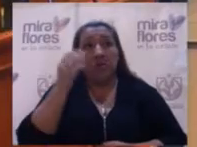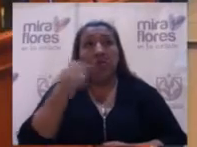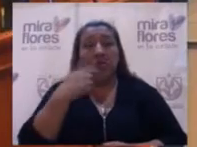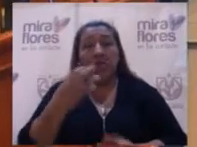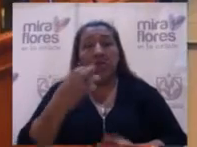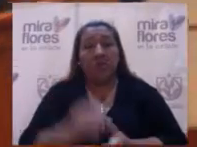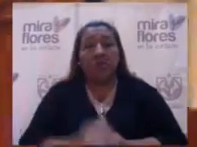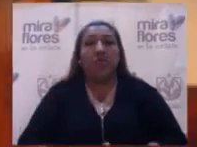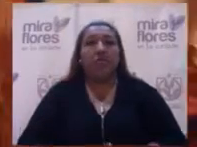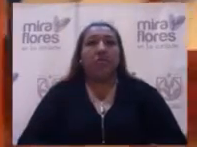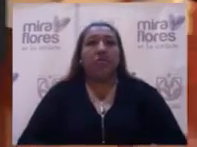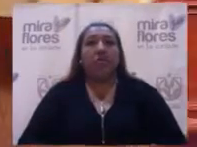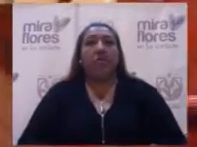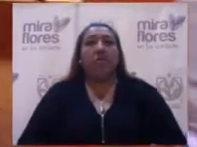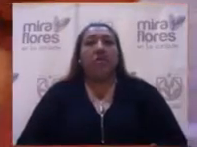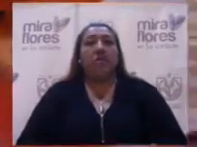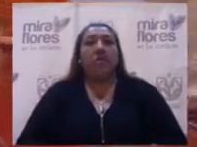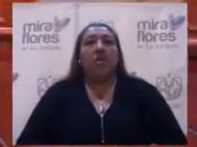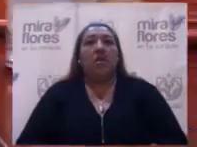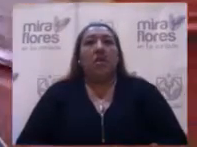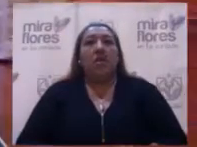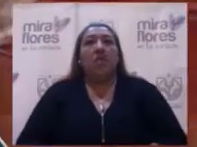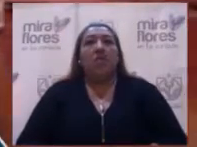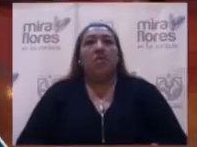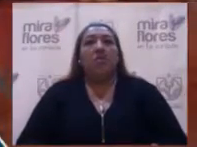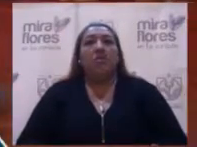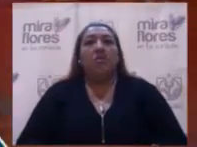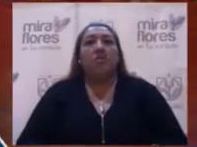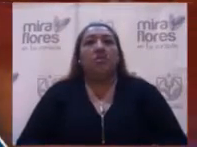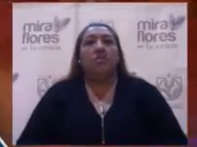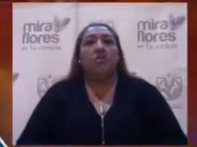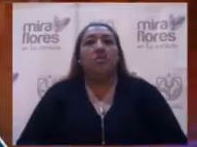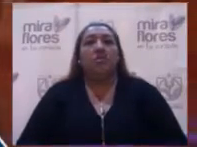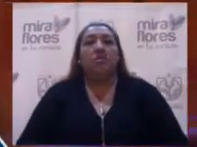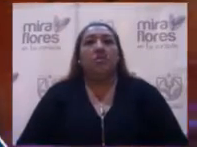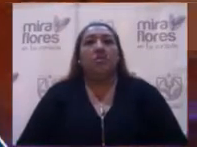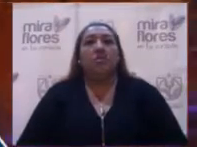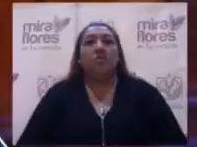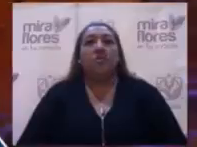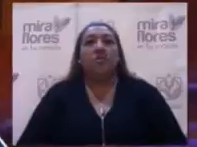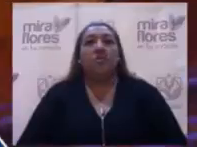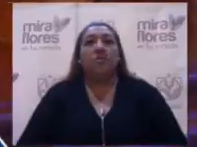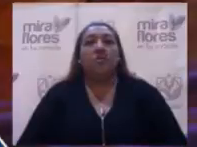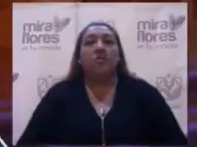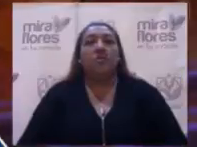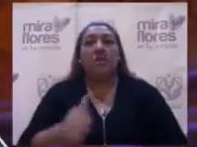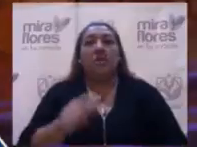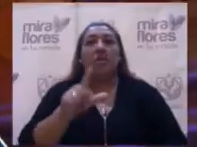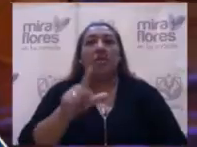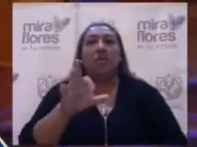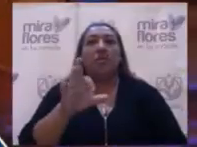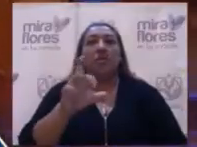agradezco. Gracias. Muy bien. Regidor Alfredo Lim.